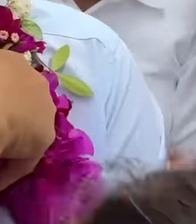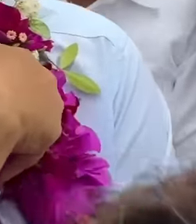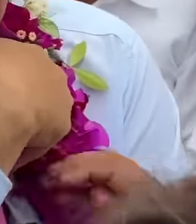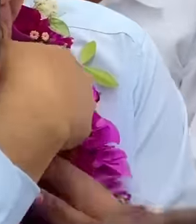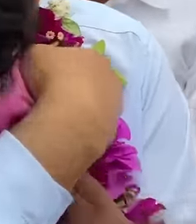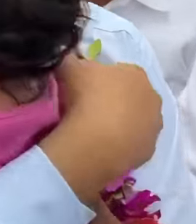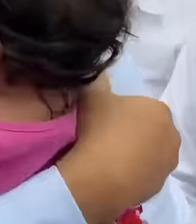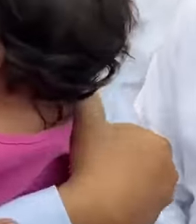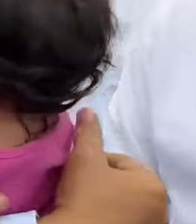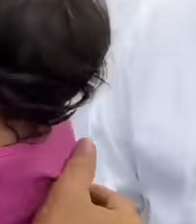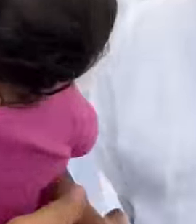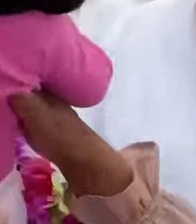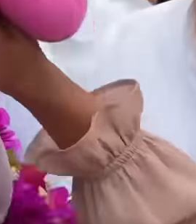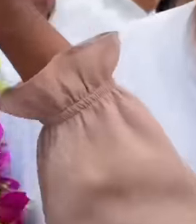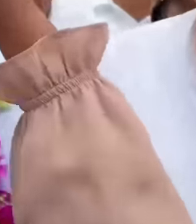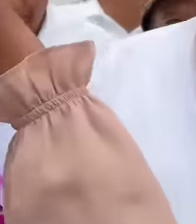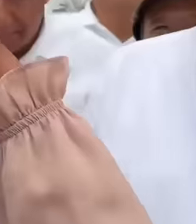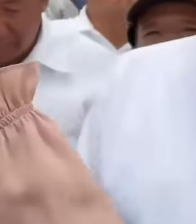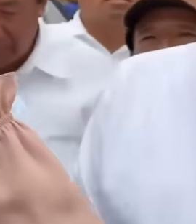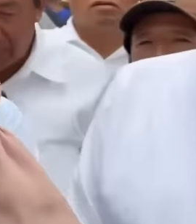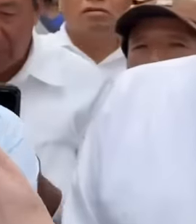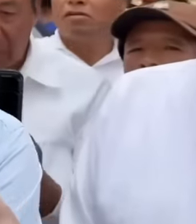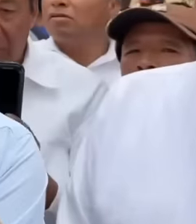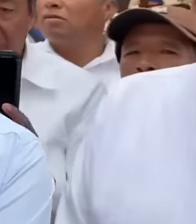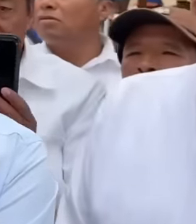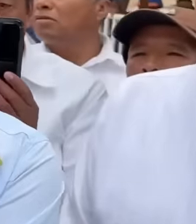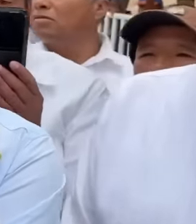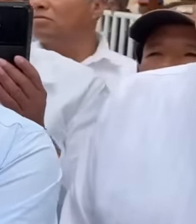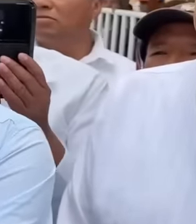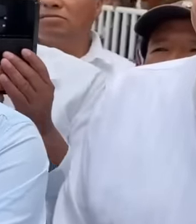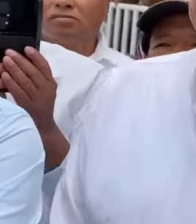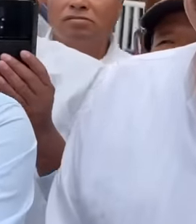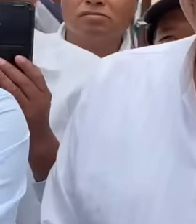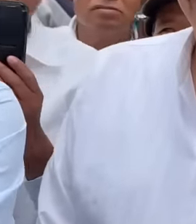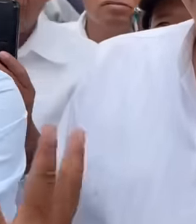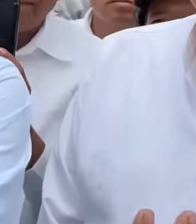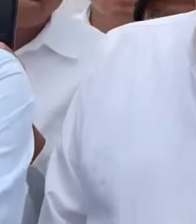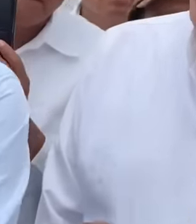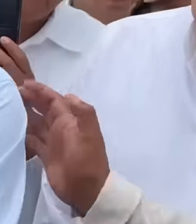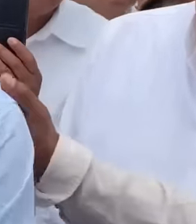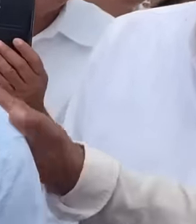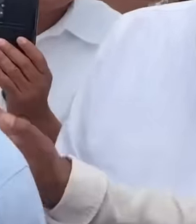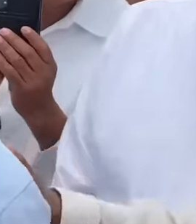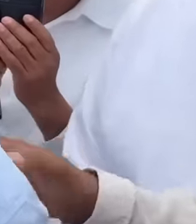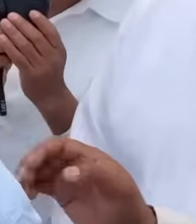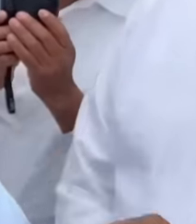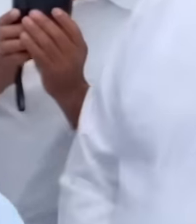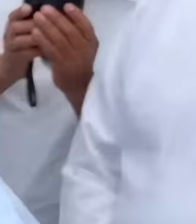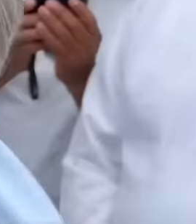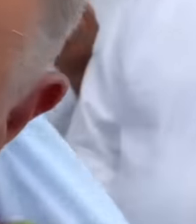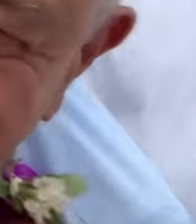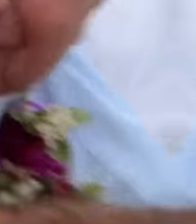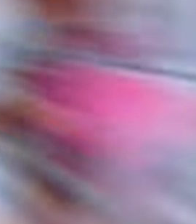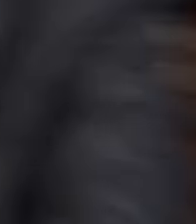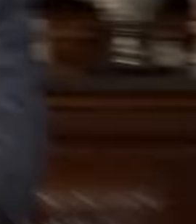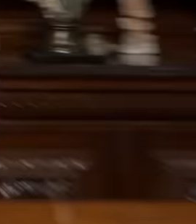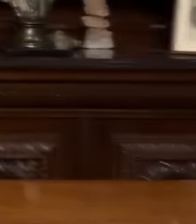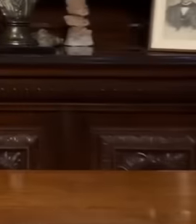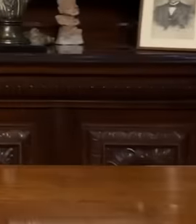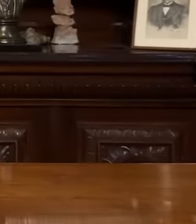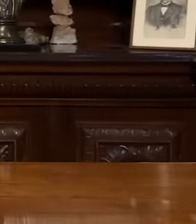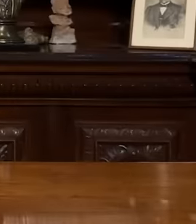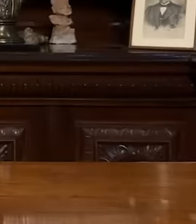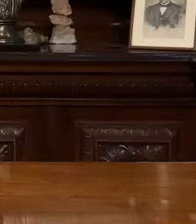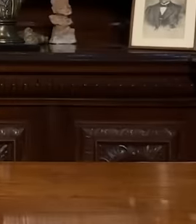México, millones de mexicanos lo respaldan a tal grado que lo apoyan en todo momento.